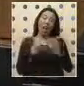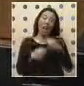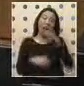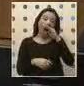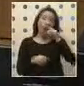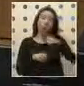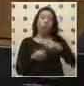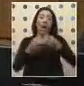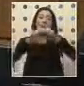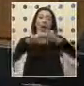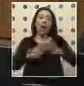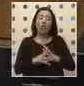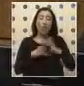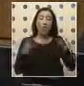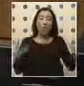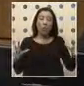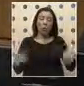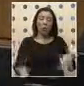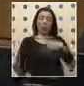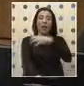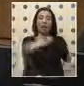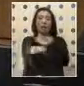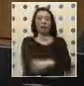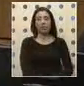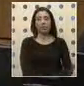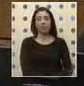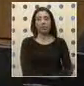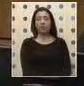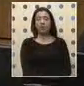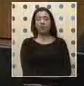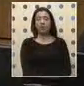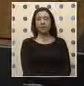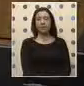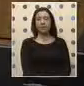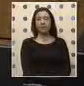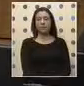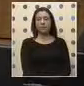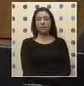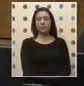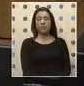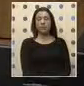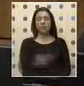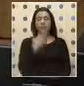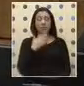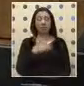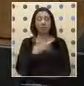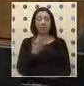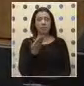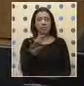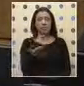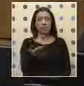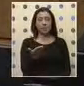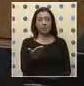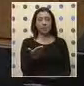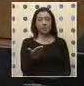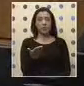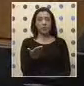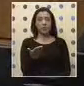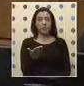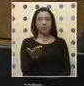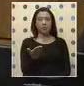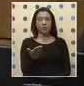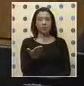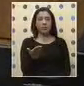grandes pérdidas en esta región? Quisiera también solicitar que al mismo tiempo